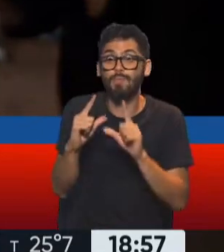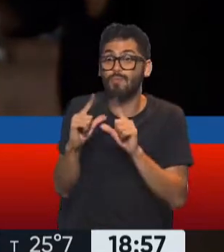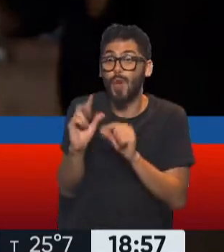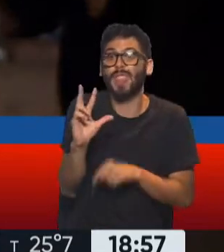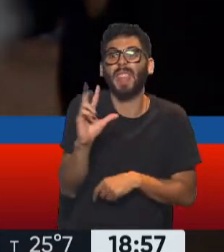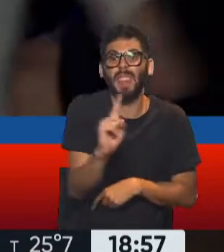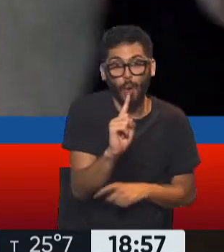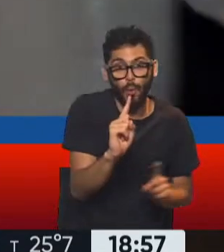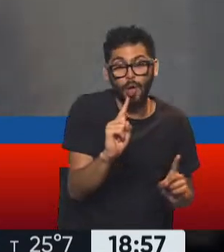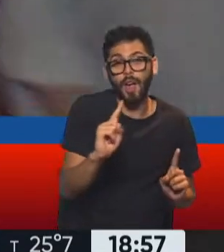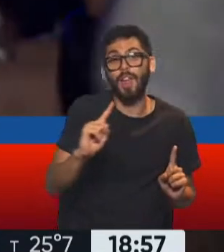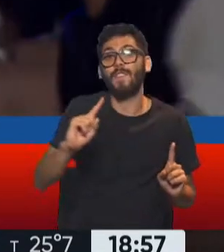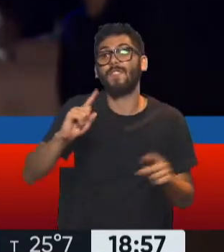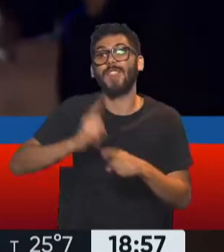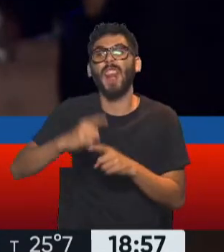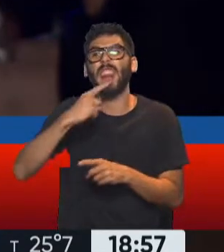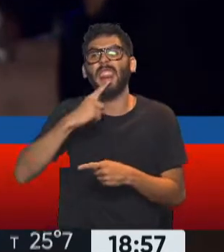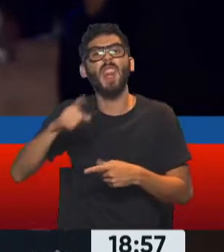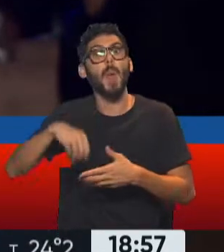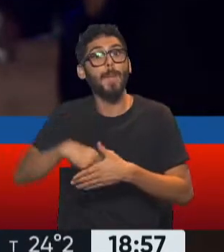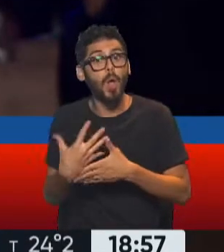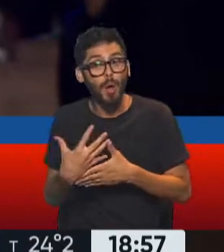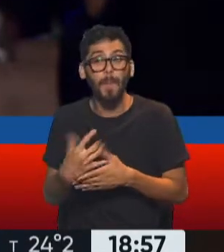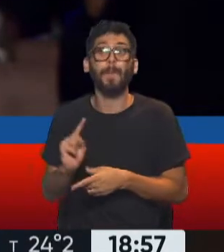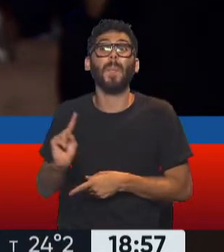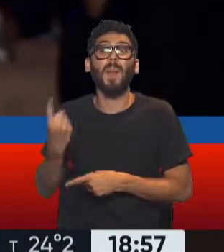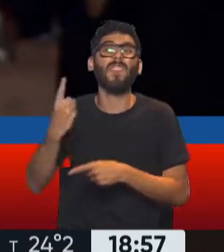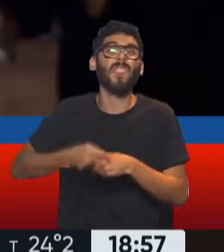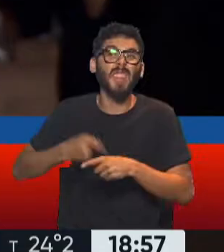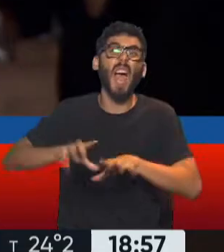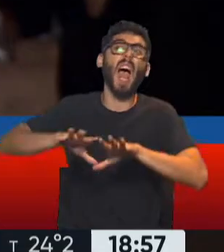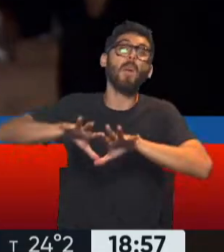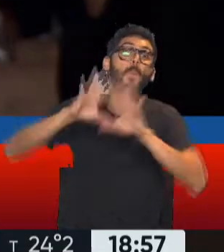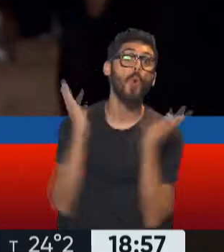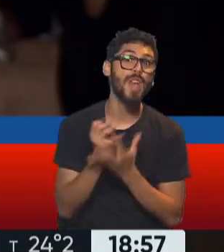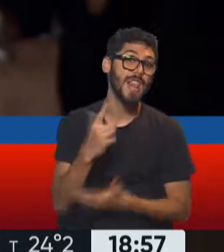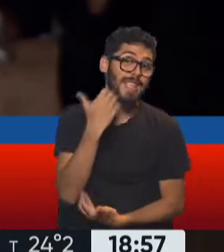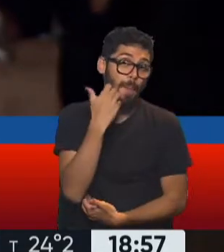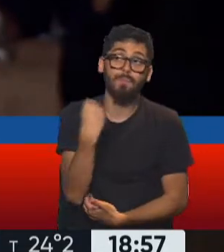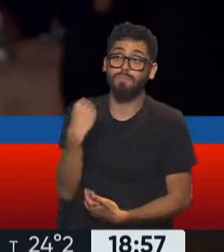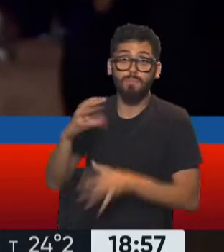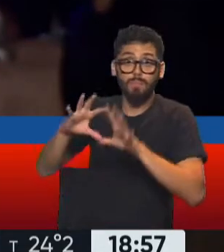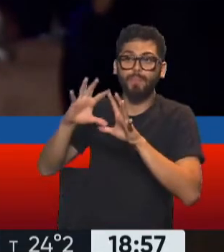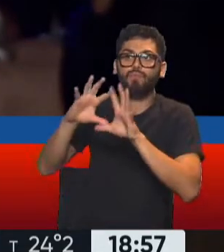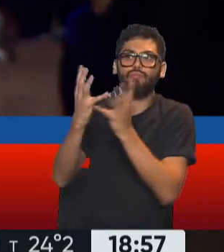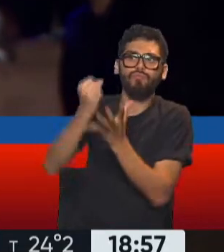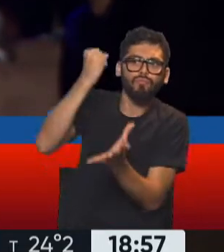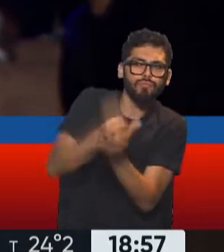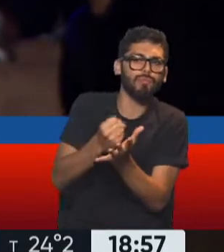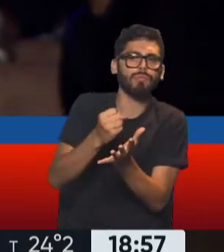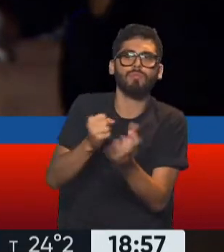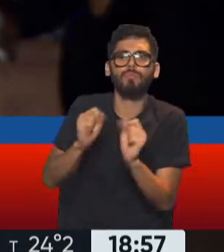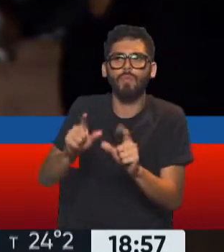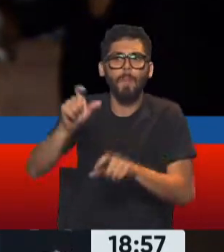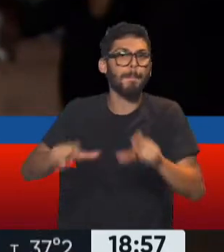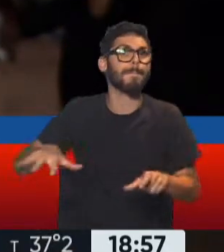la 17ª fiesta del Mercosur, la primera mundial, porque ahora el chamamé es patrimonio intangible, inmaterial